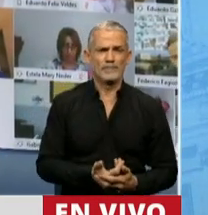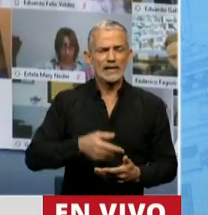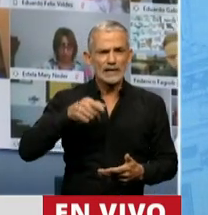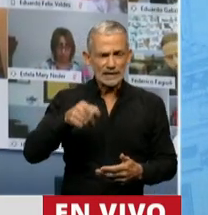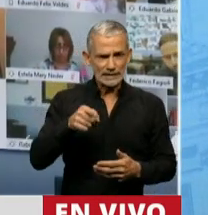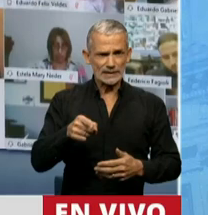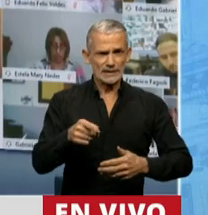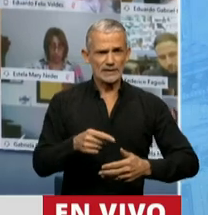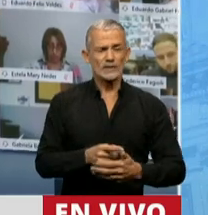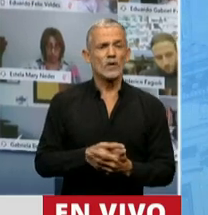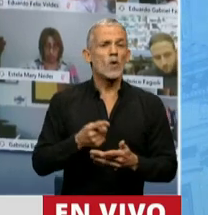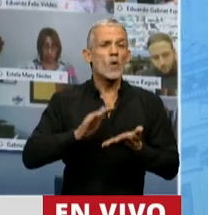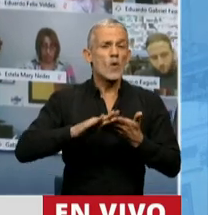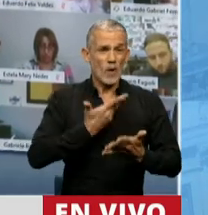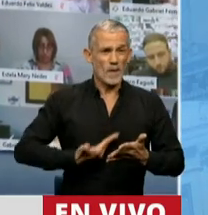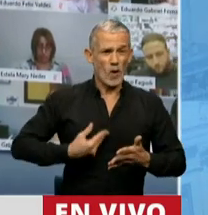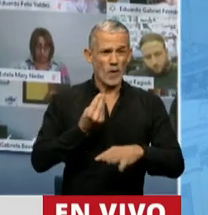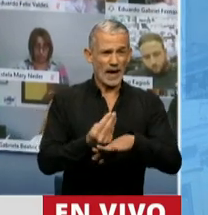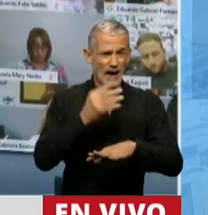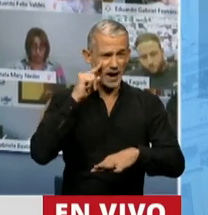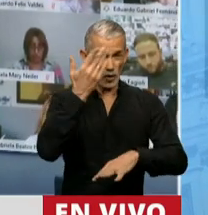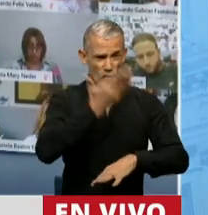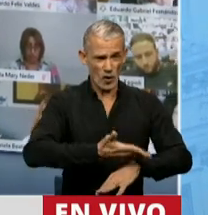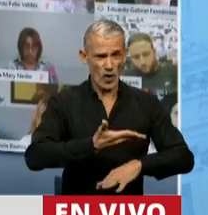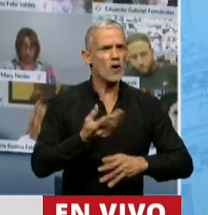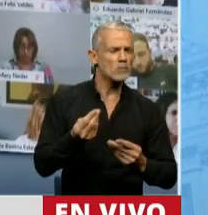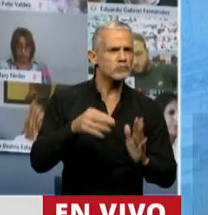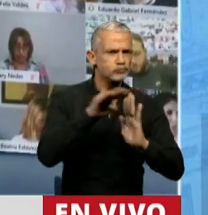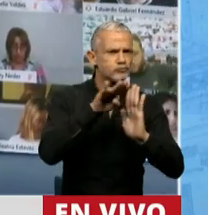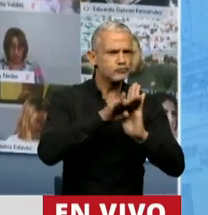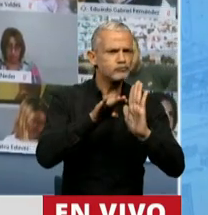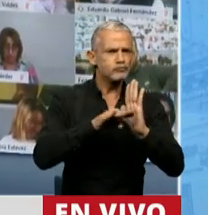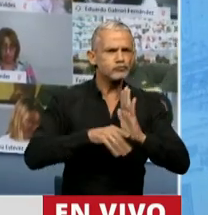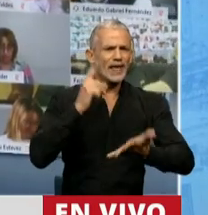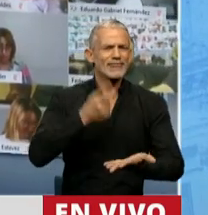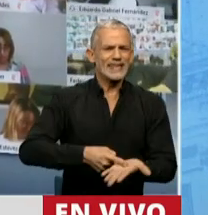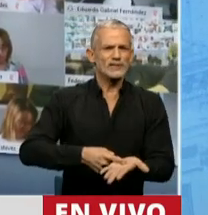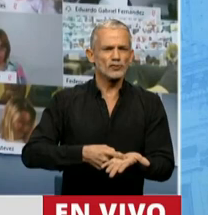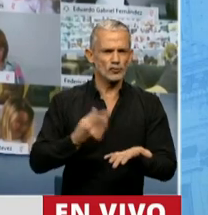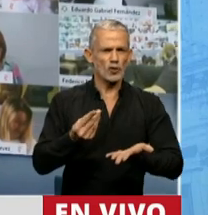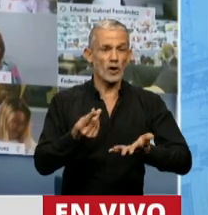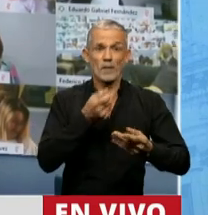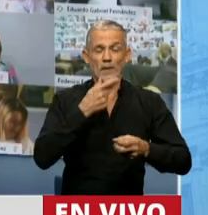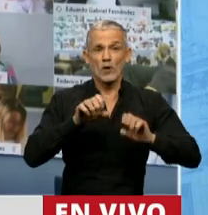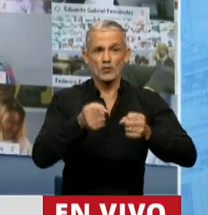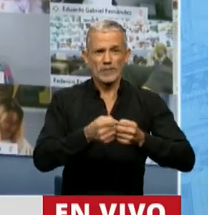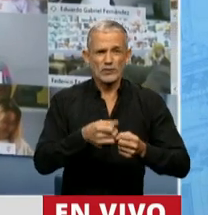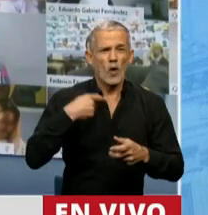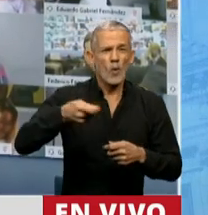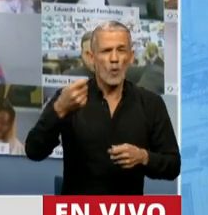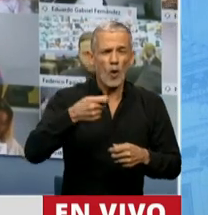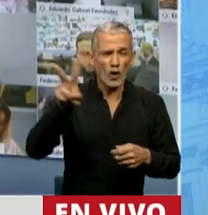El nuevo gobierno tomó una serie de medidas: suspensión del cobro de